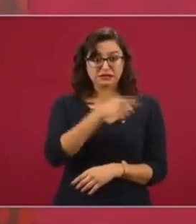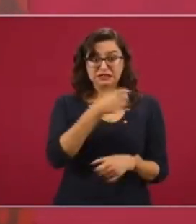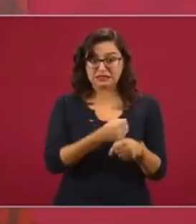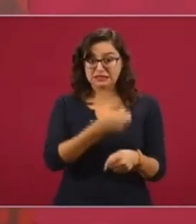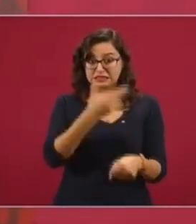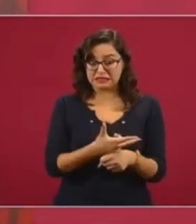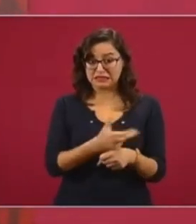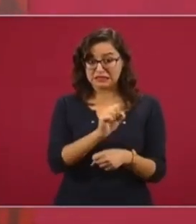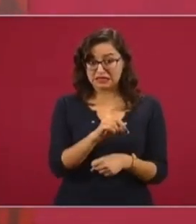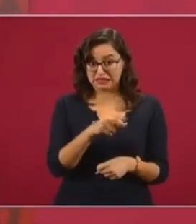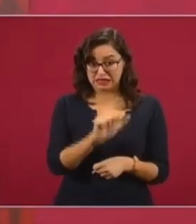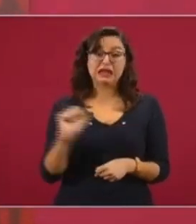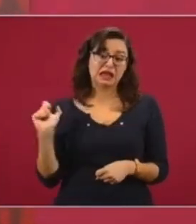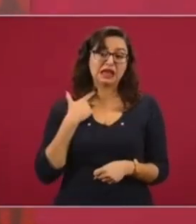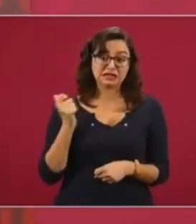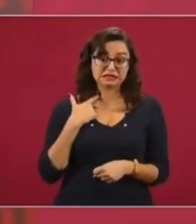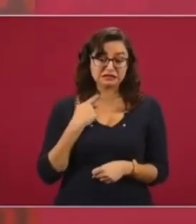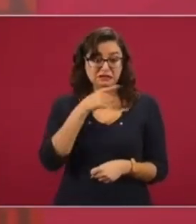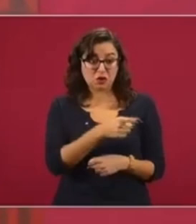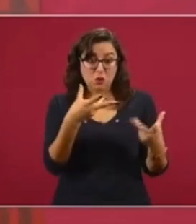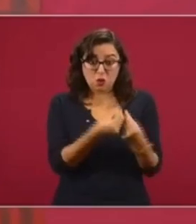secretario de la Defensa en